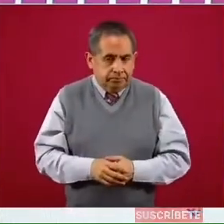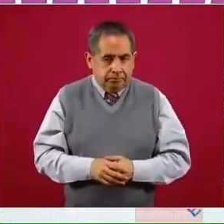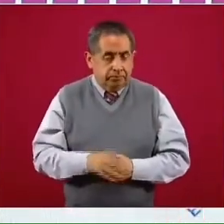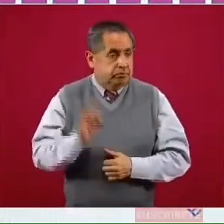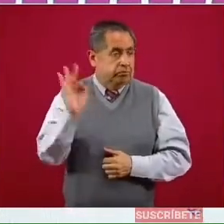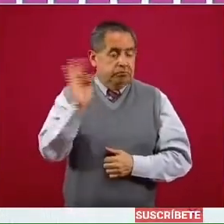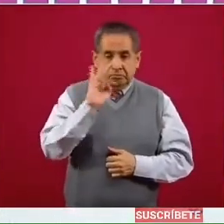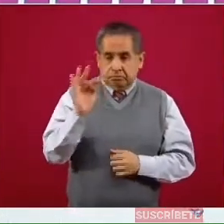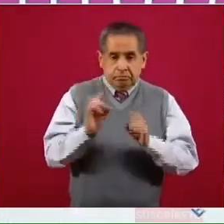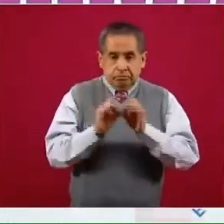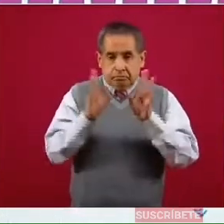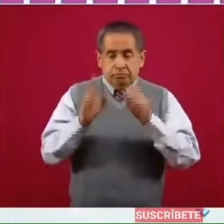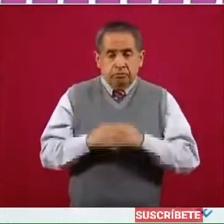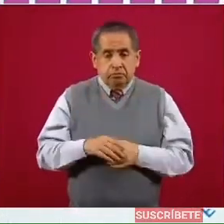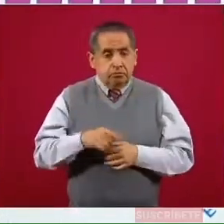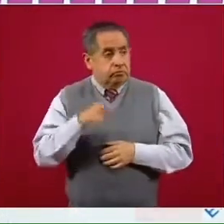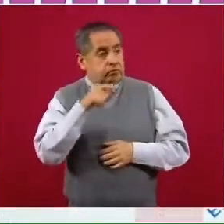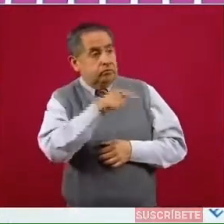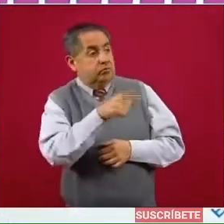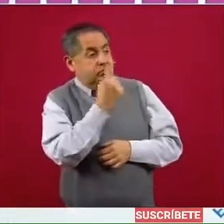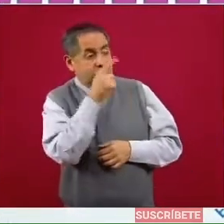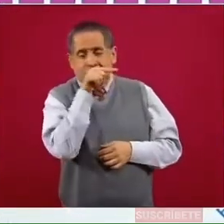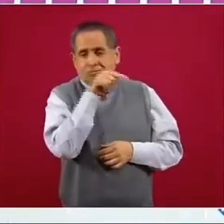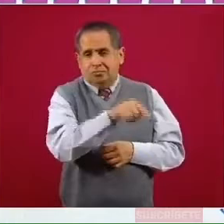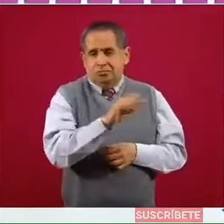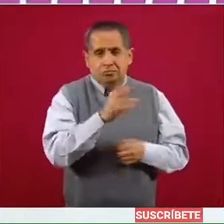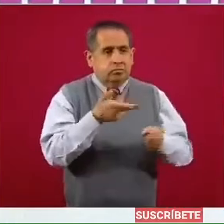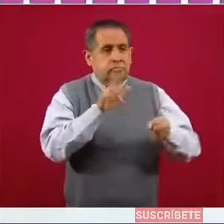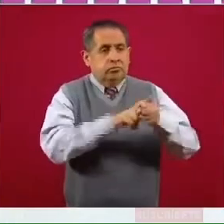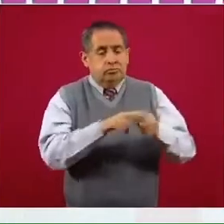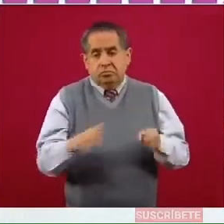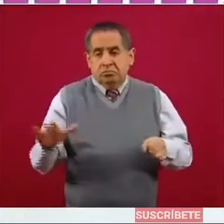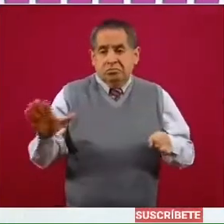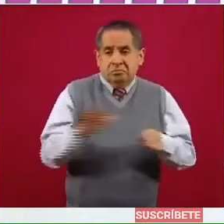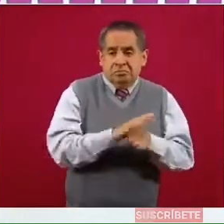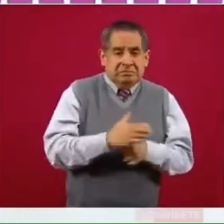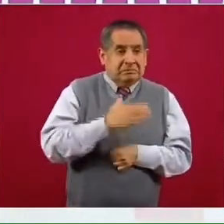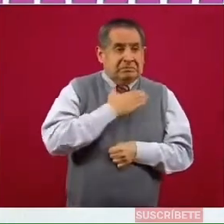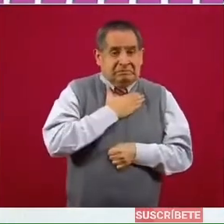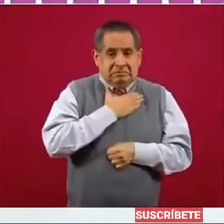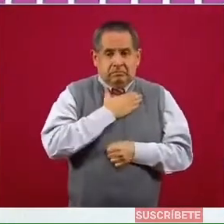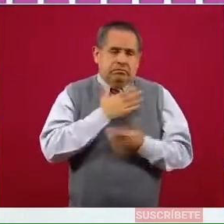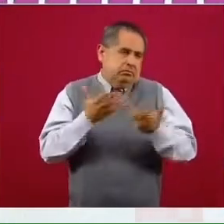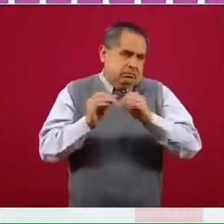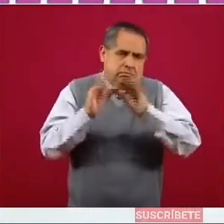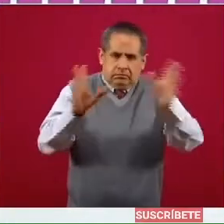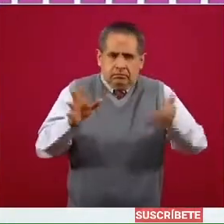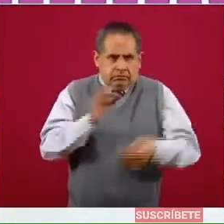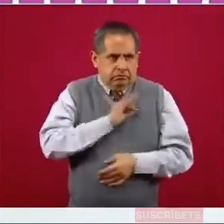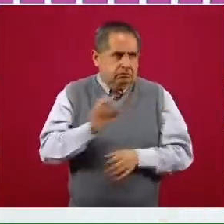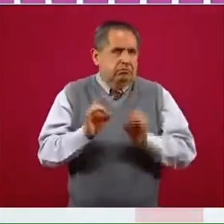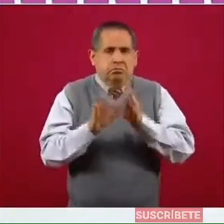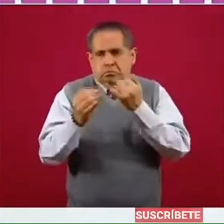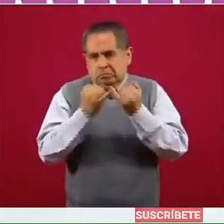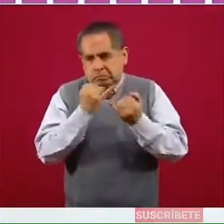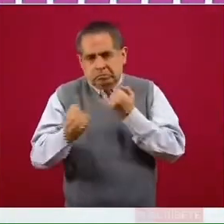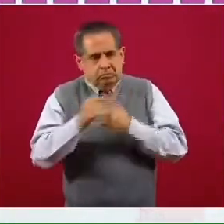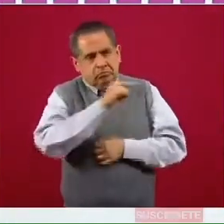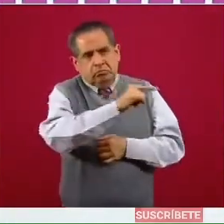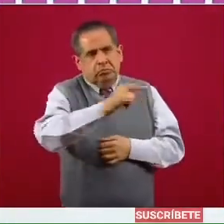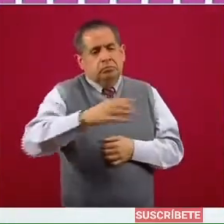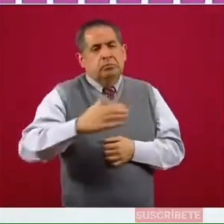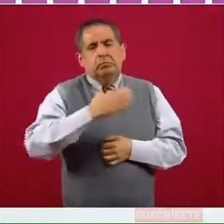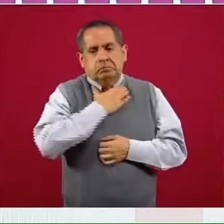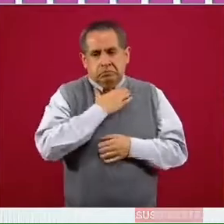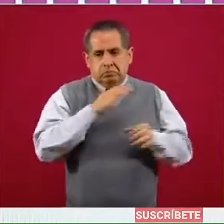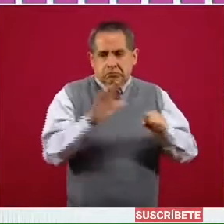Ciertamente puede ocurrir que una unidad de salud en concreto se llene al 100%. Claro que puede ocurrir, claro que ha ocurrido.